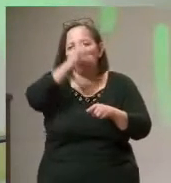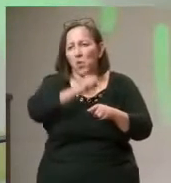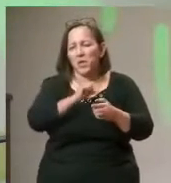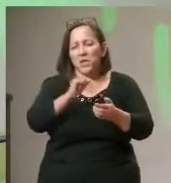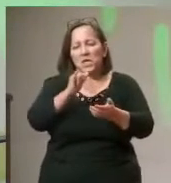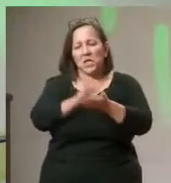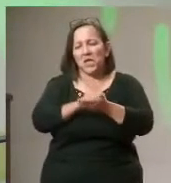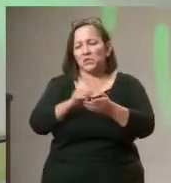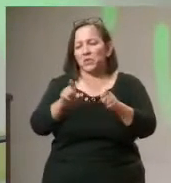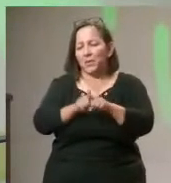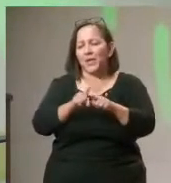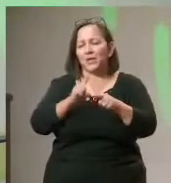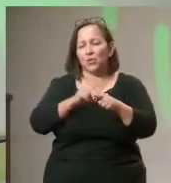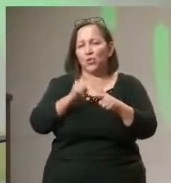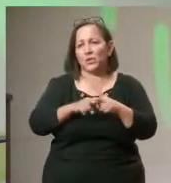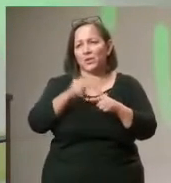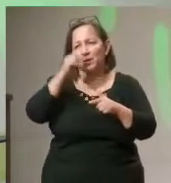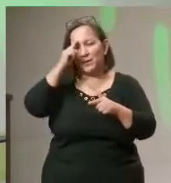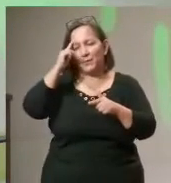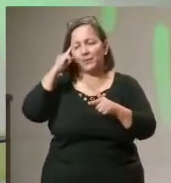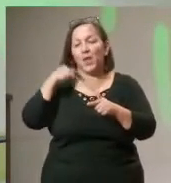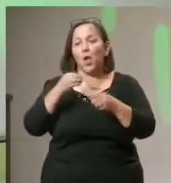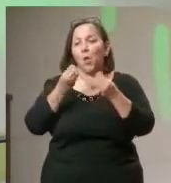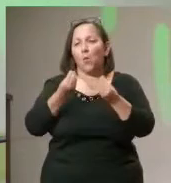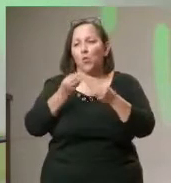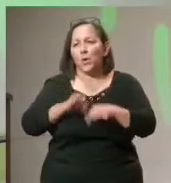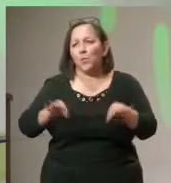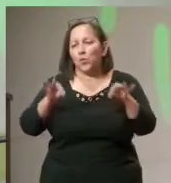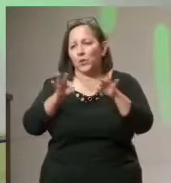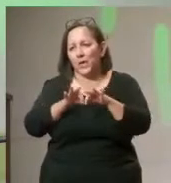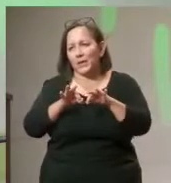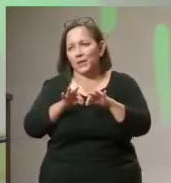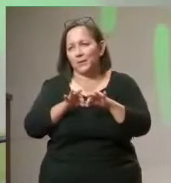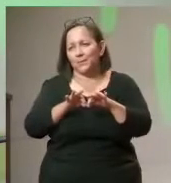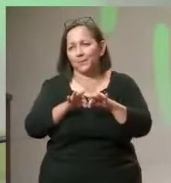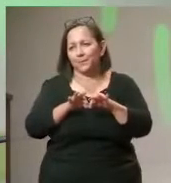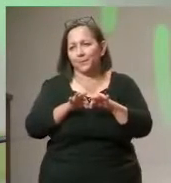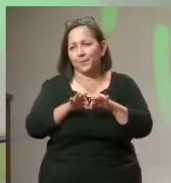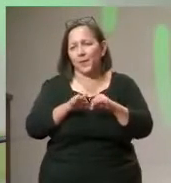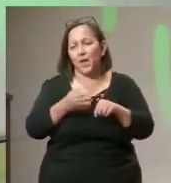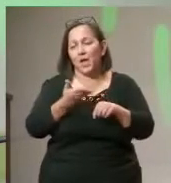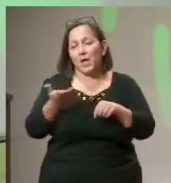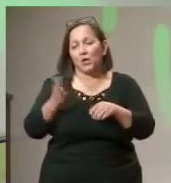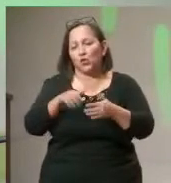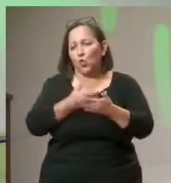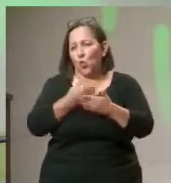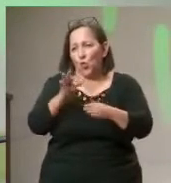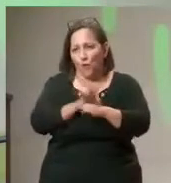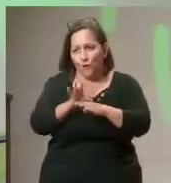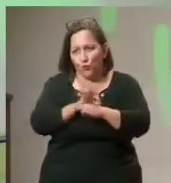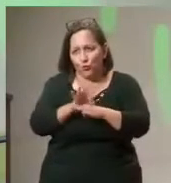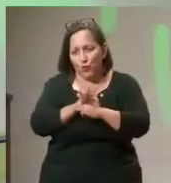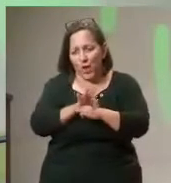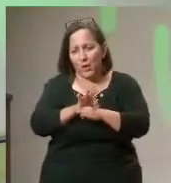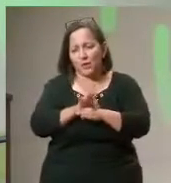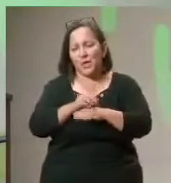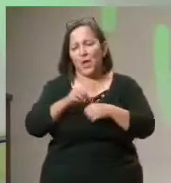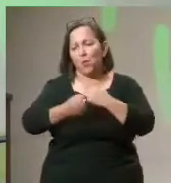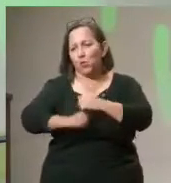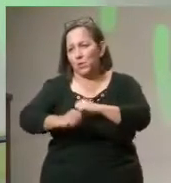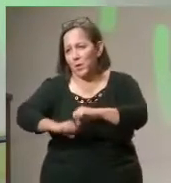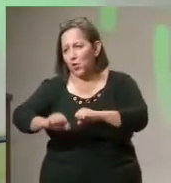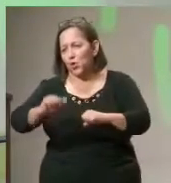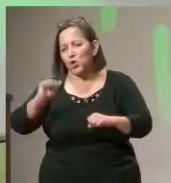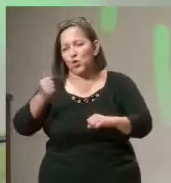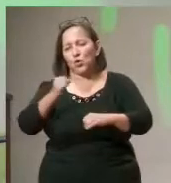aspecto. Entonces, es muy importante que todos los funcionarios que trabajan en las municipalidades y en